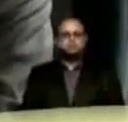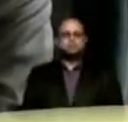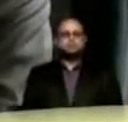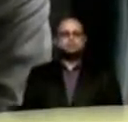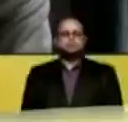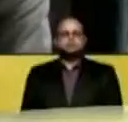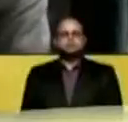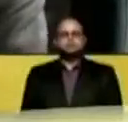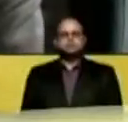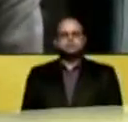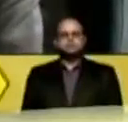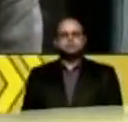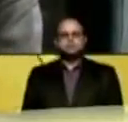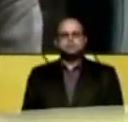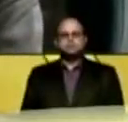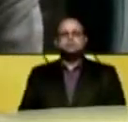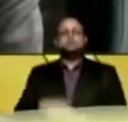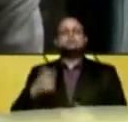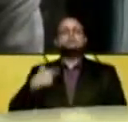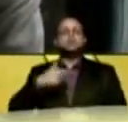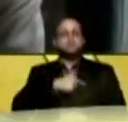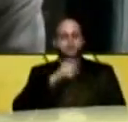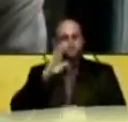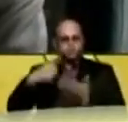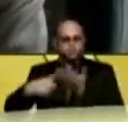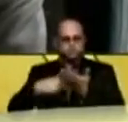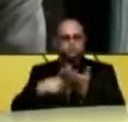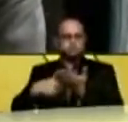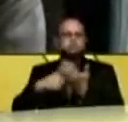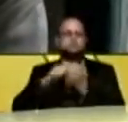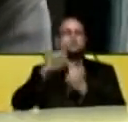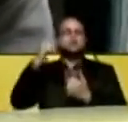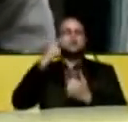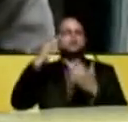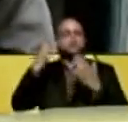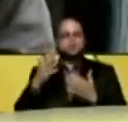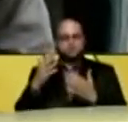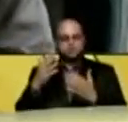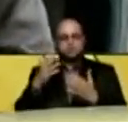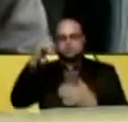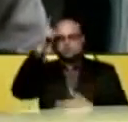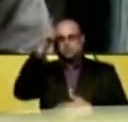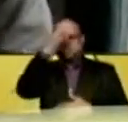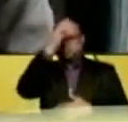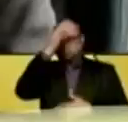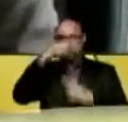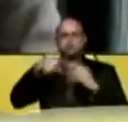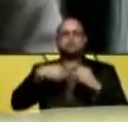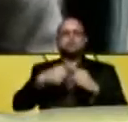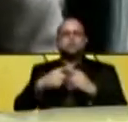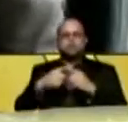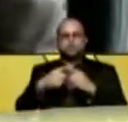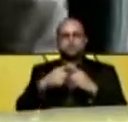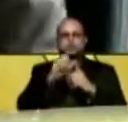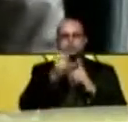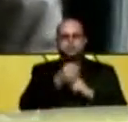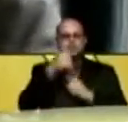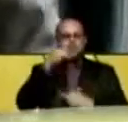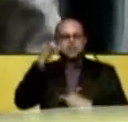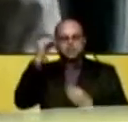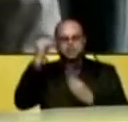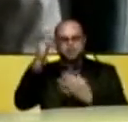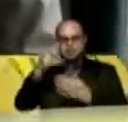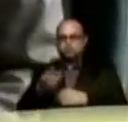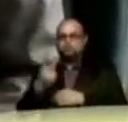y precisamente vamos a estar conversando con el gobernador de puerto rico luis fortuño sobre el proyecto de estatus de estatus que anunció ayer que incluye los